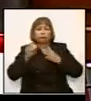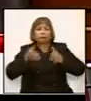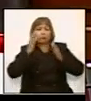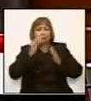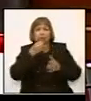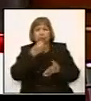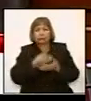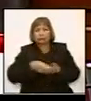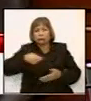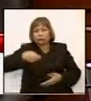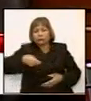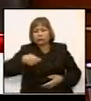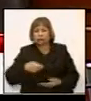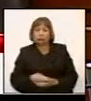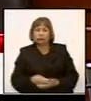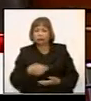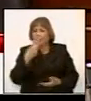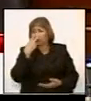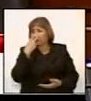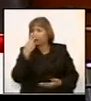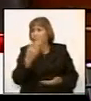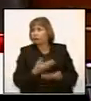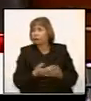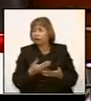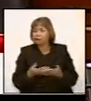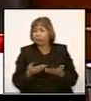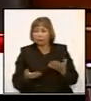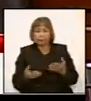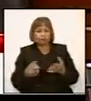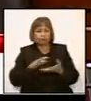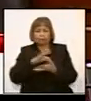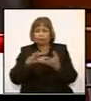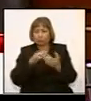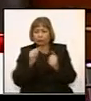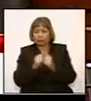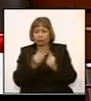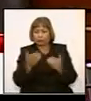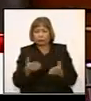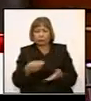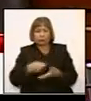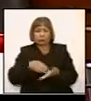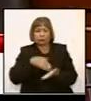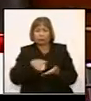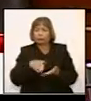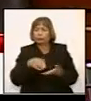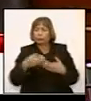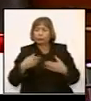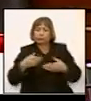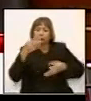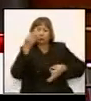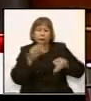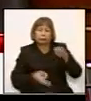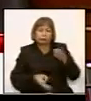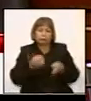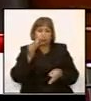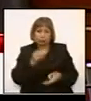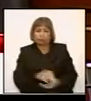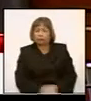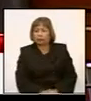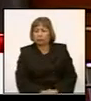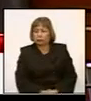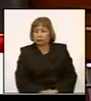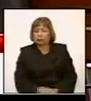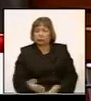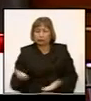bien, lo han alquilado y se ven ellos ya complicados en este tema del desalojo porque van al Poder Judicial y